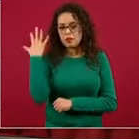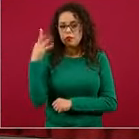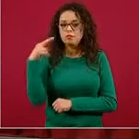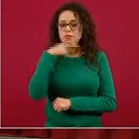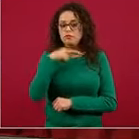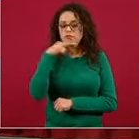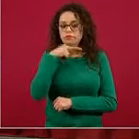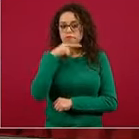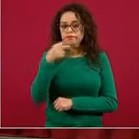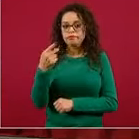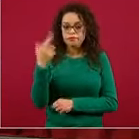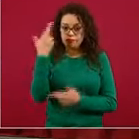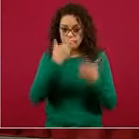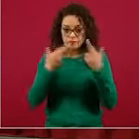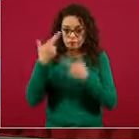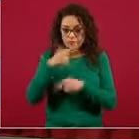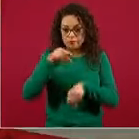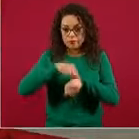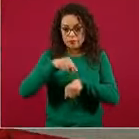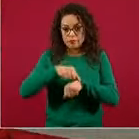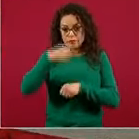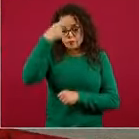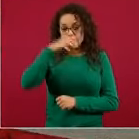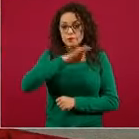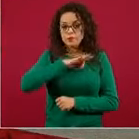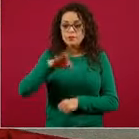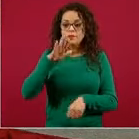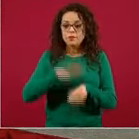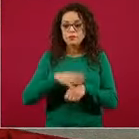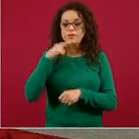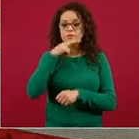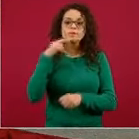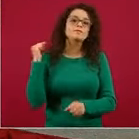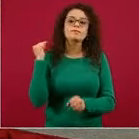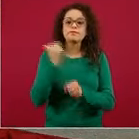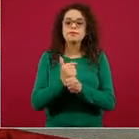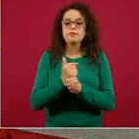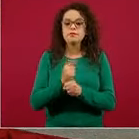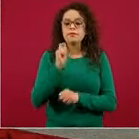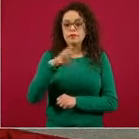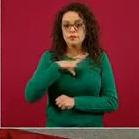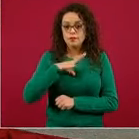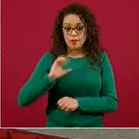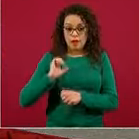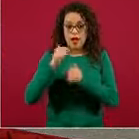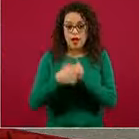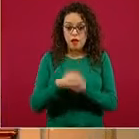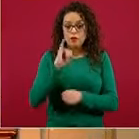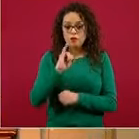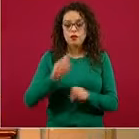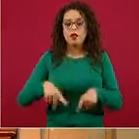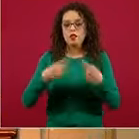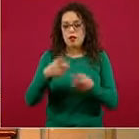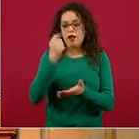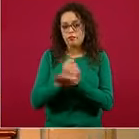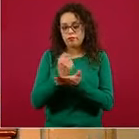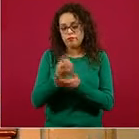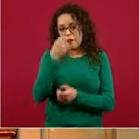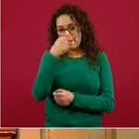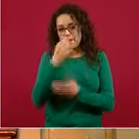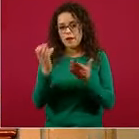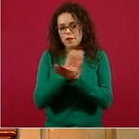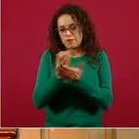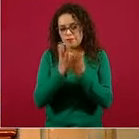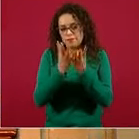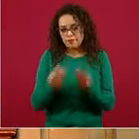que el personal de salud pueda rápidamente intervenir y llevar a cabo las acciones. Y claro, nosotros todos también como